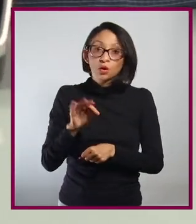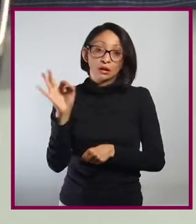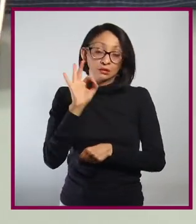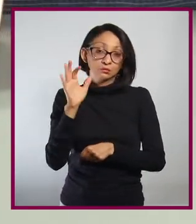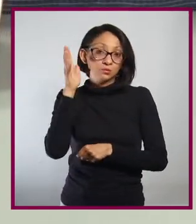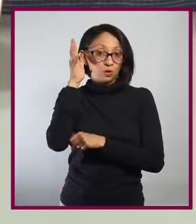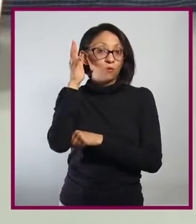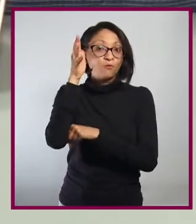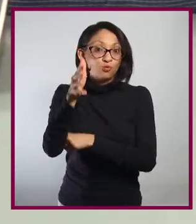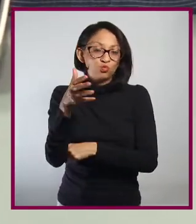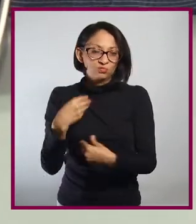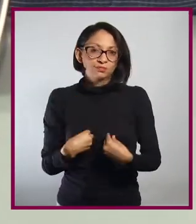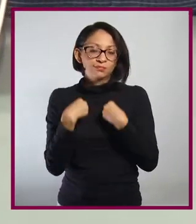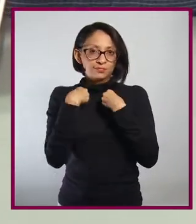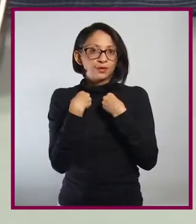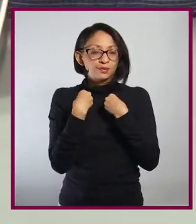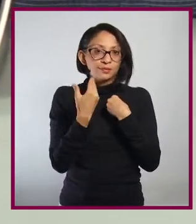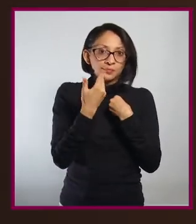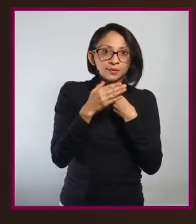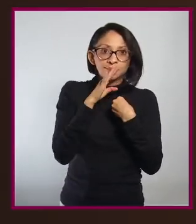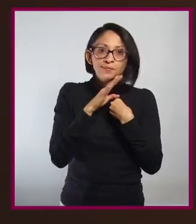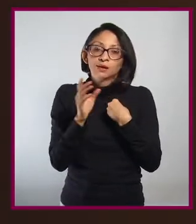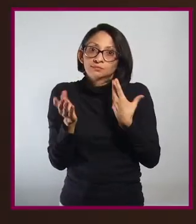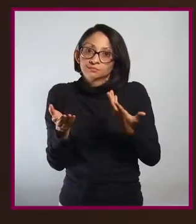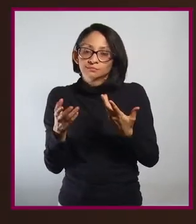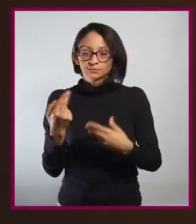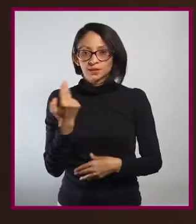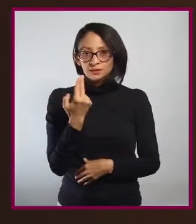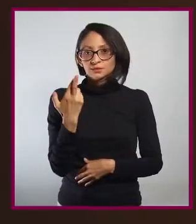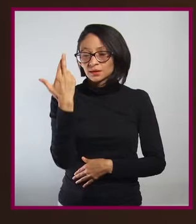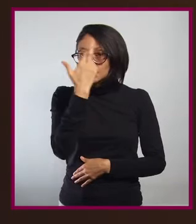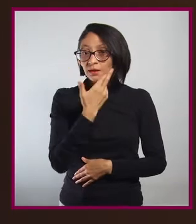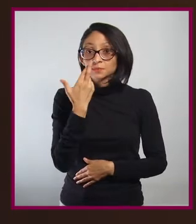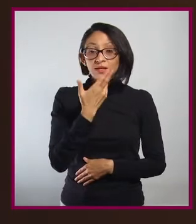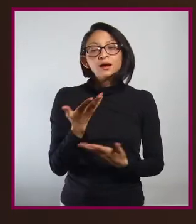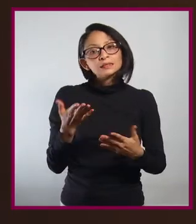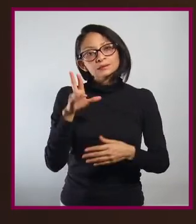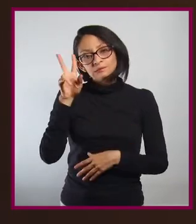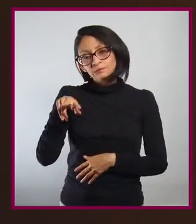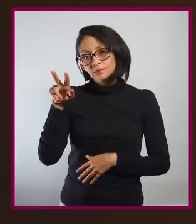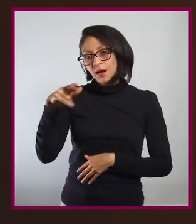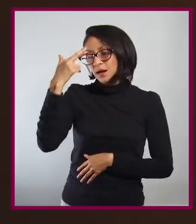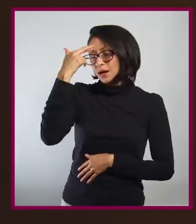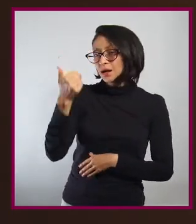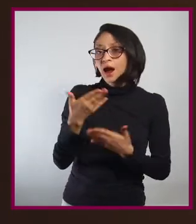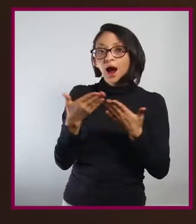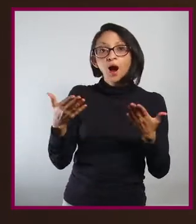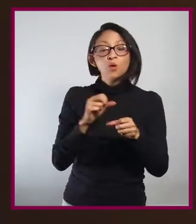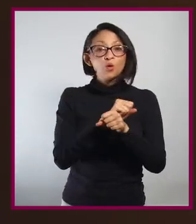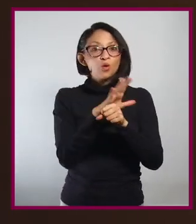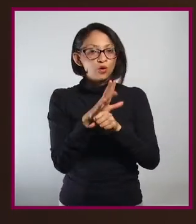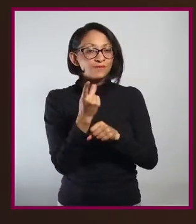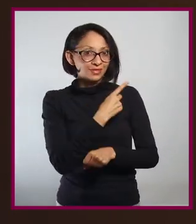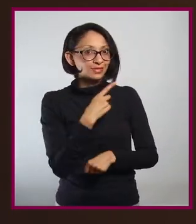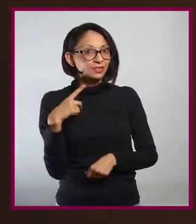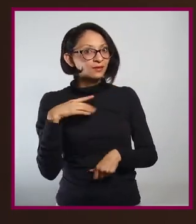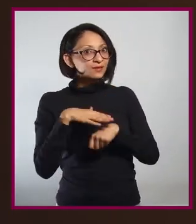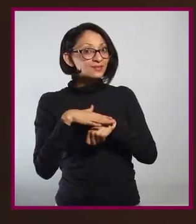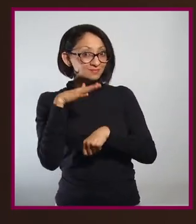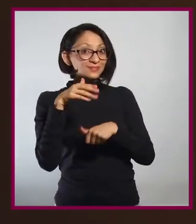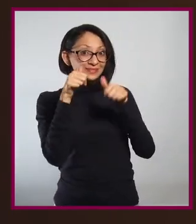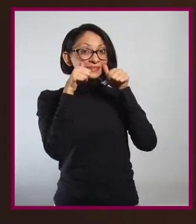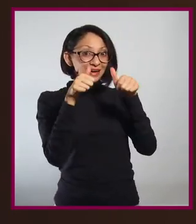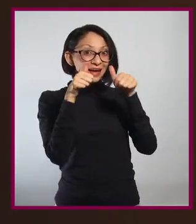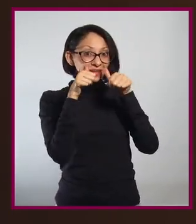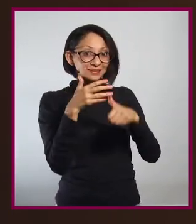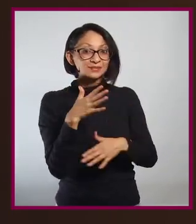eventualmente van a repercutir en nuestra calidad de vida. Claro, bueno, y ahora con el COVID, pues sí nos hemos tenido que estar más al pendiente,